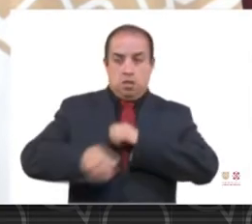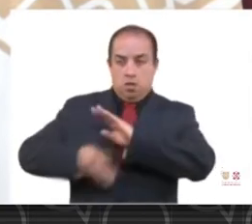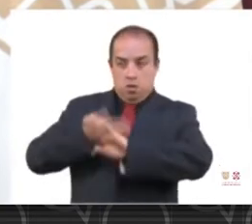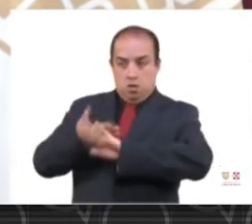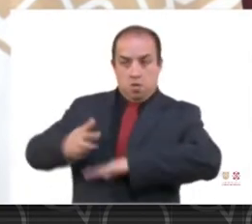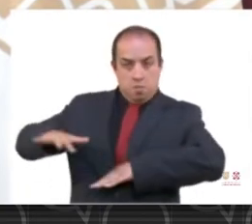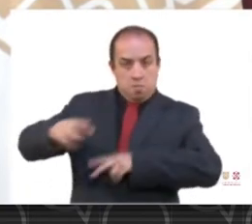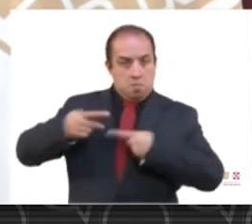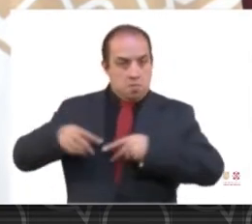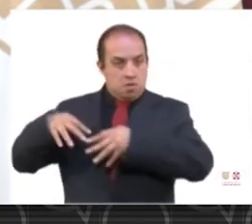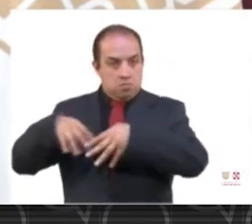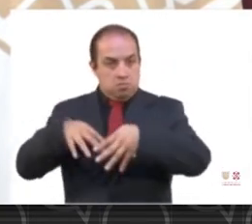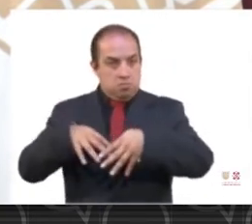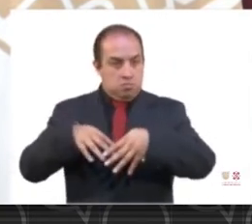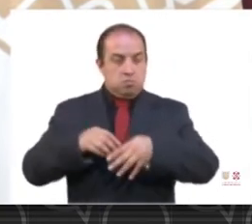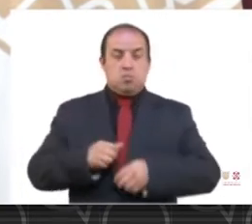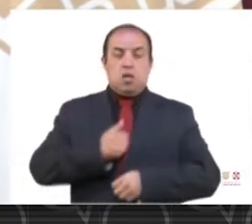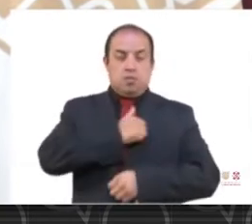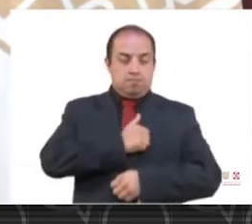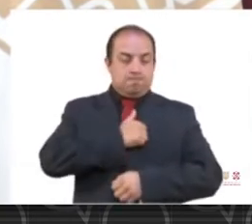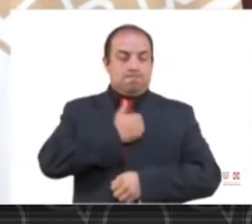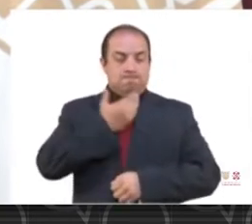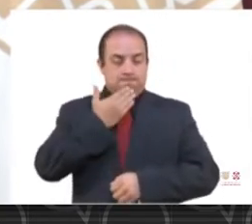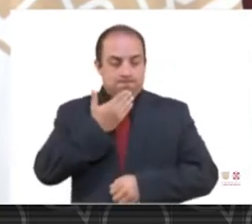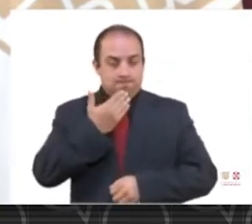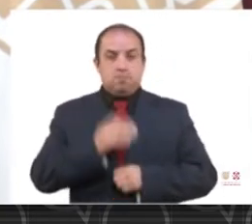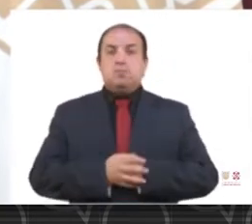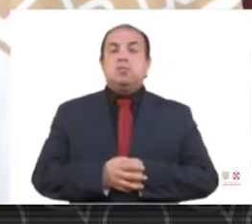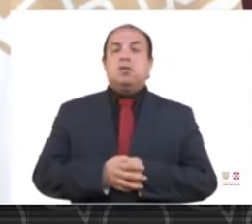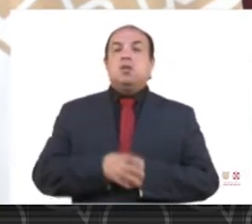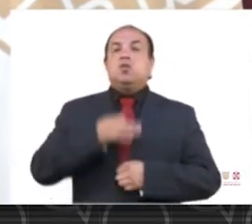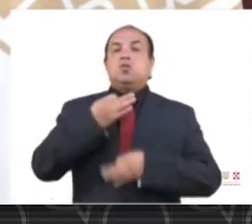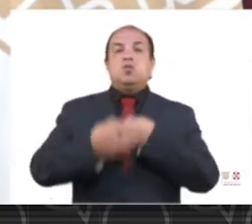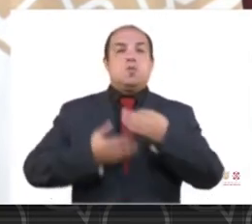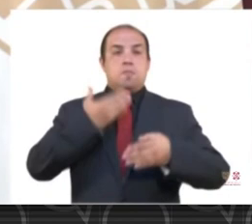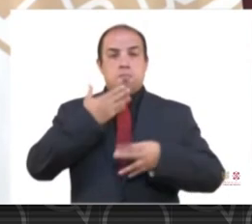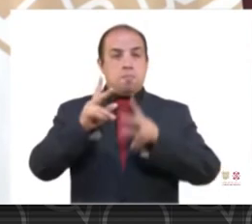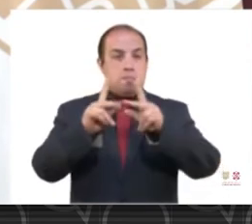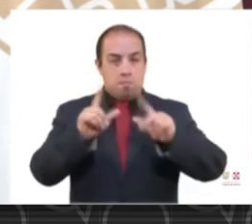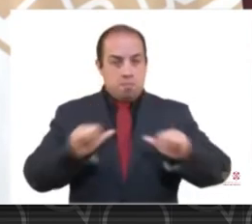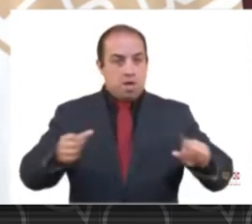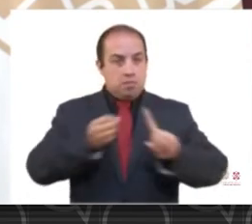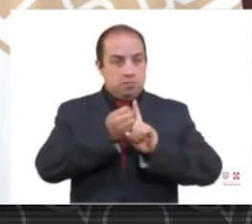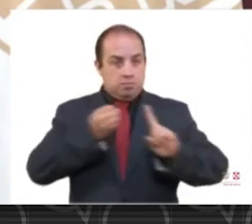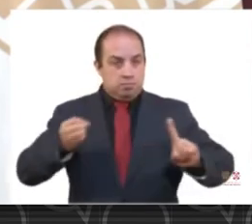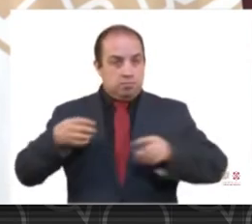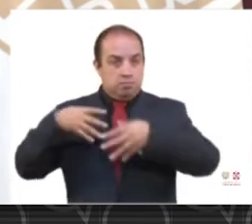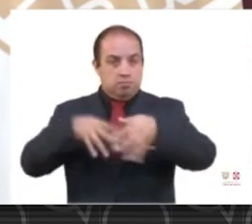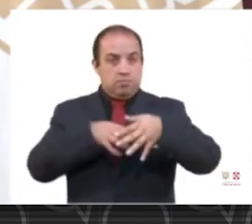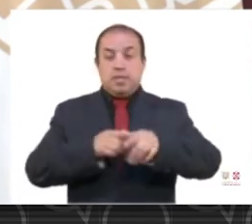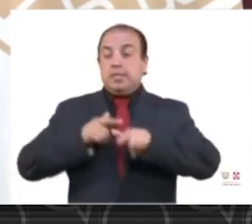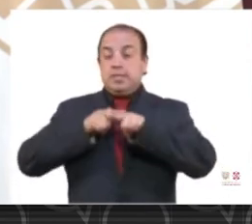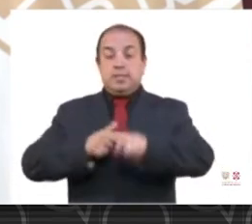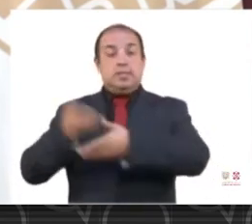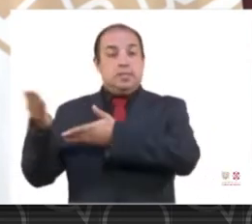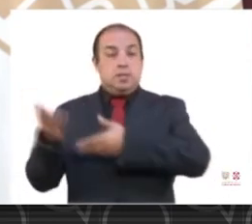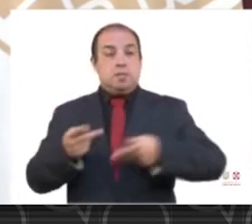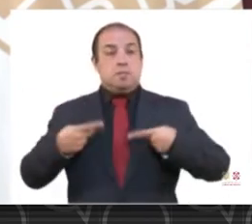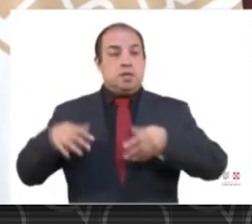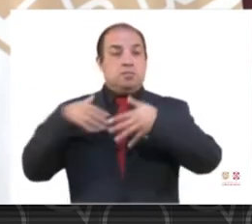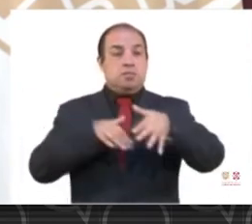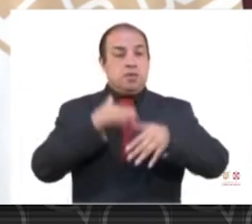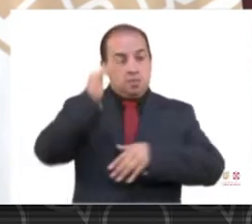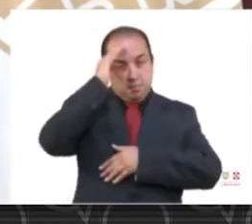pérdida. Afortunadamente, todo ha transcurrido en paz y en orden y todavía siguen llegando peregrinos. Se calcula